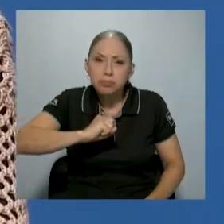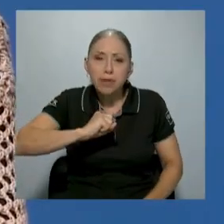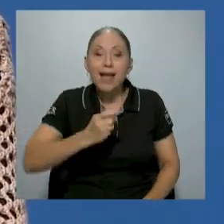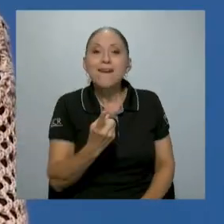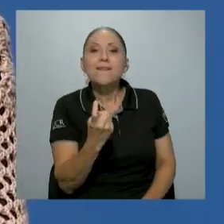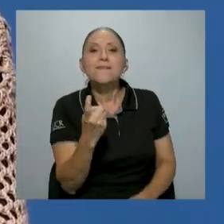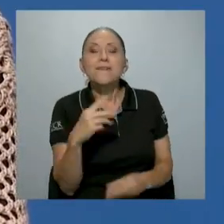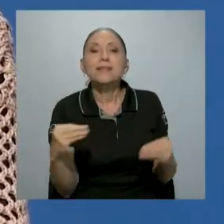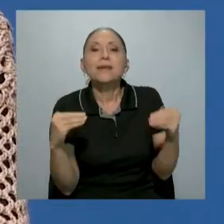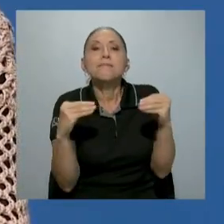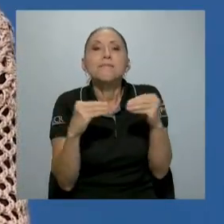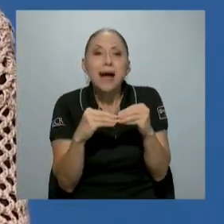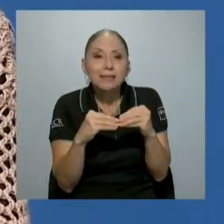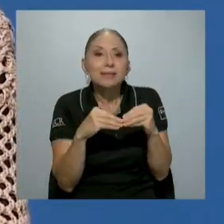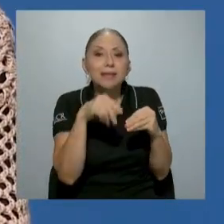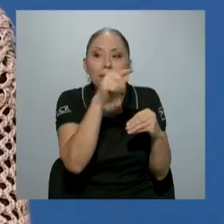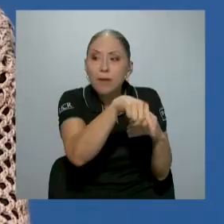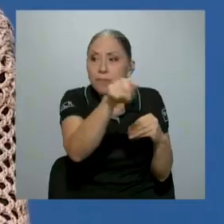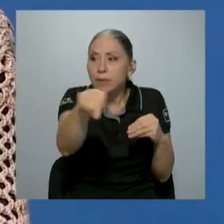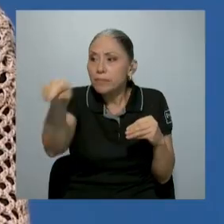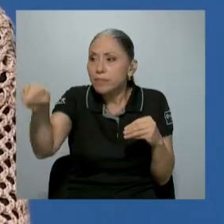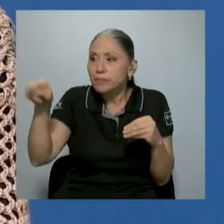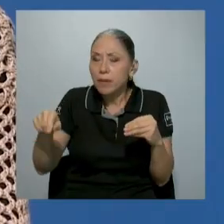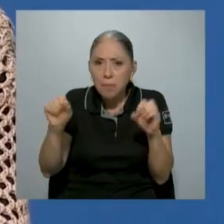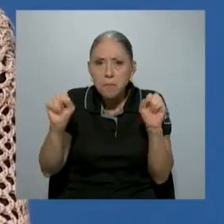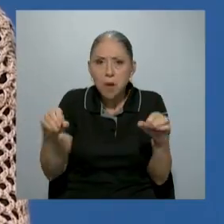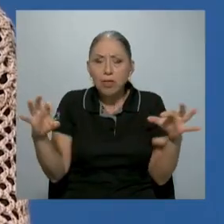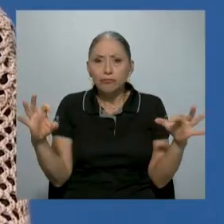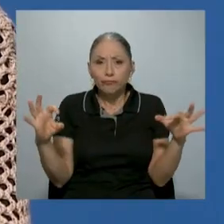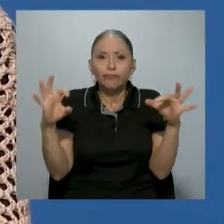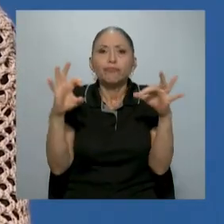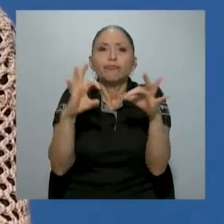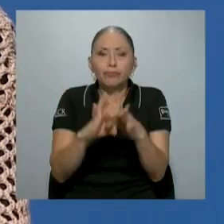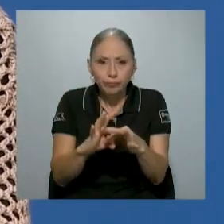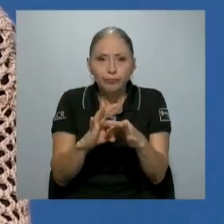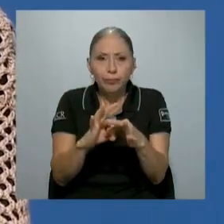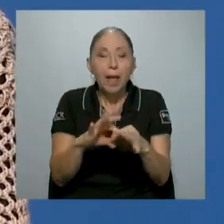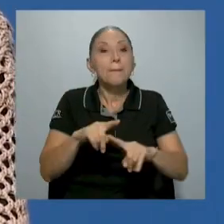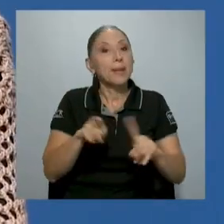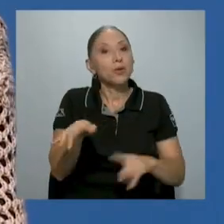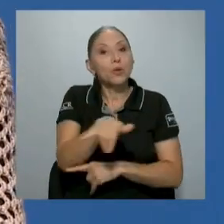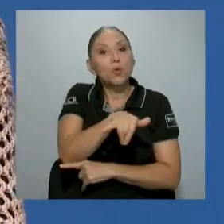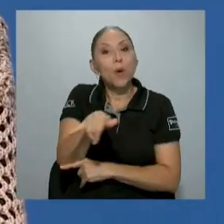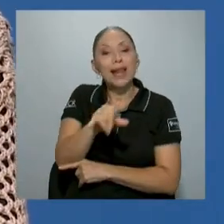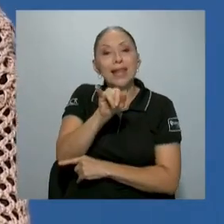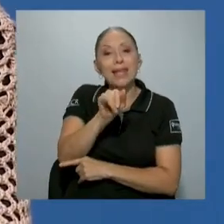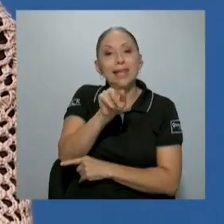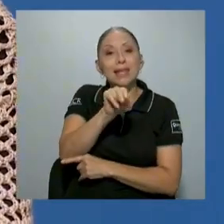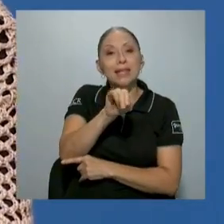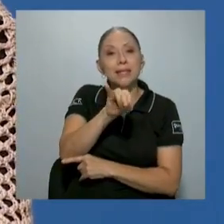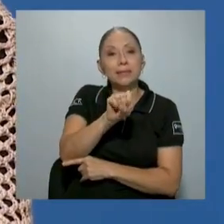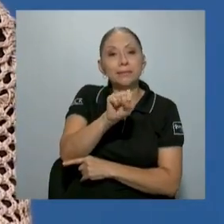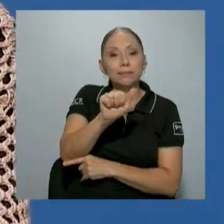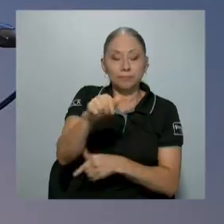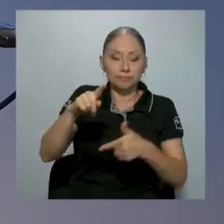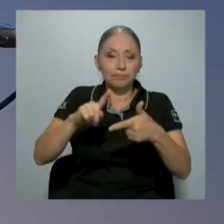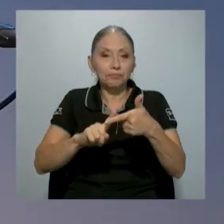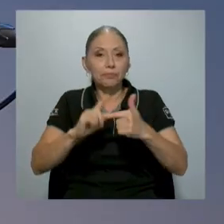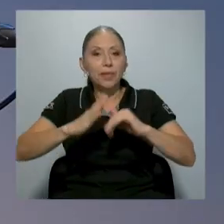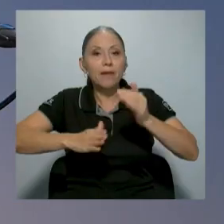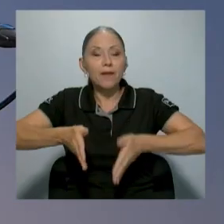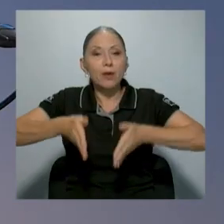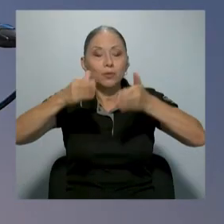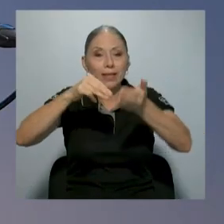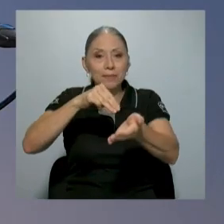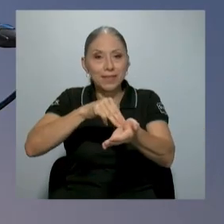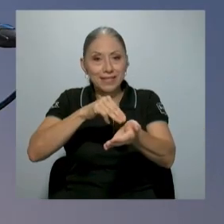de articulación de todos estos programas, pero al igual que el INISA, ¿verdad? Y la Facultad de Medicina, en el